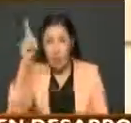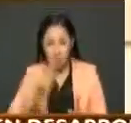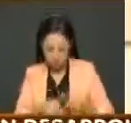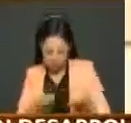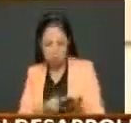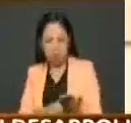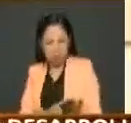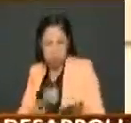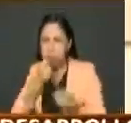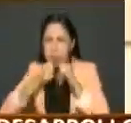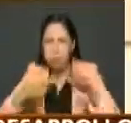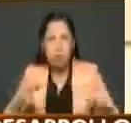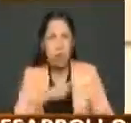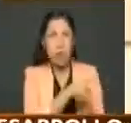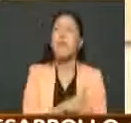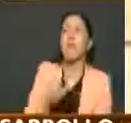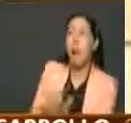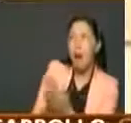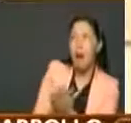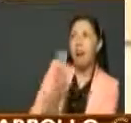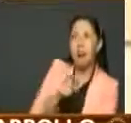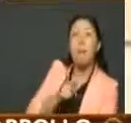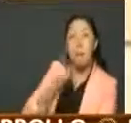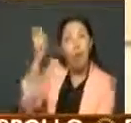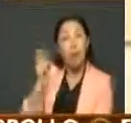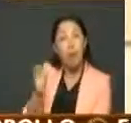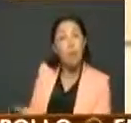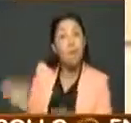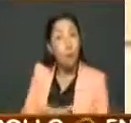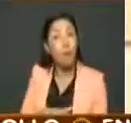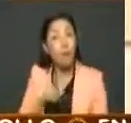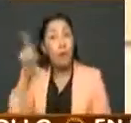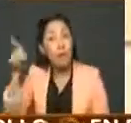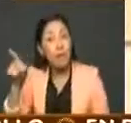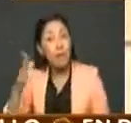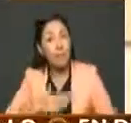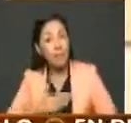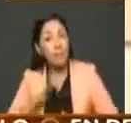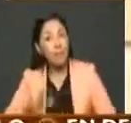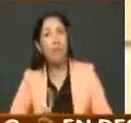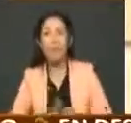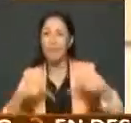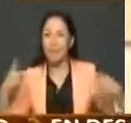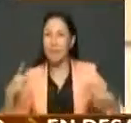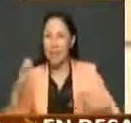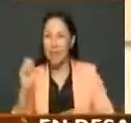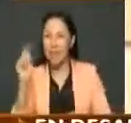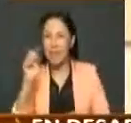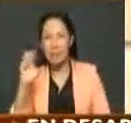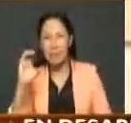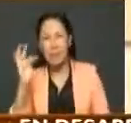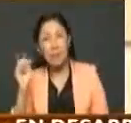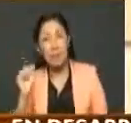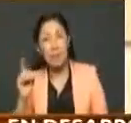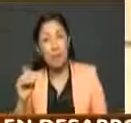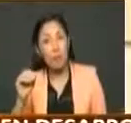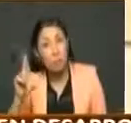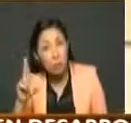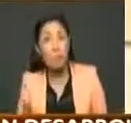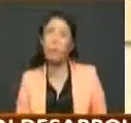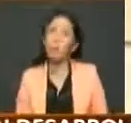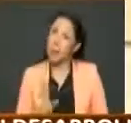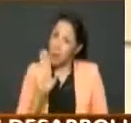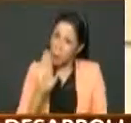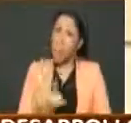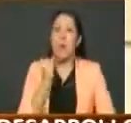diciendo yo aquí. Ese fue el destino que corrió Guillermo Cano. Y por último, de las que quiero mostrar,